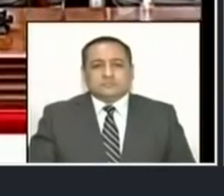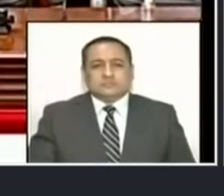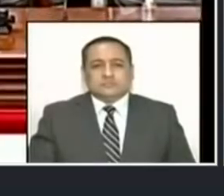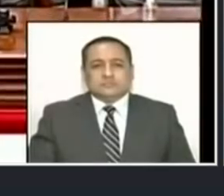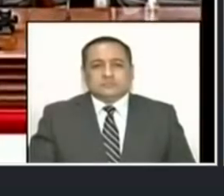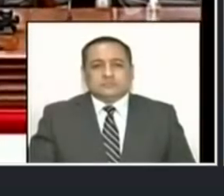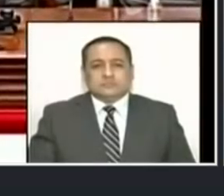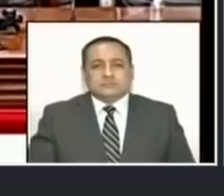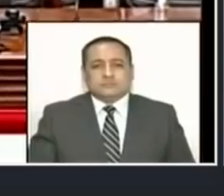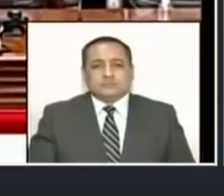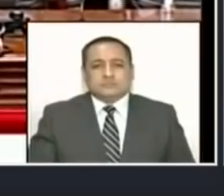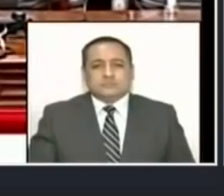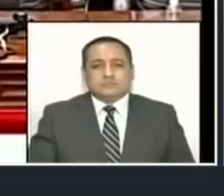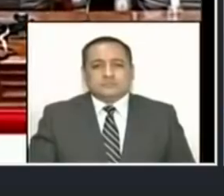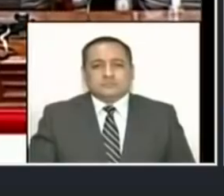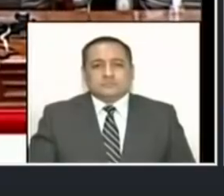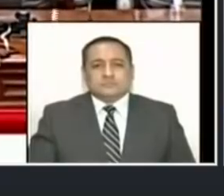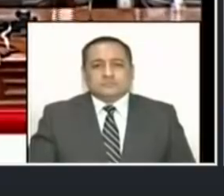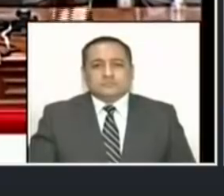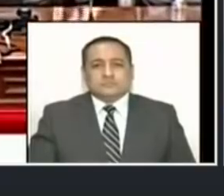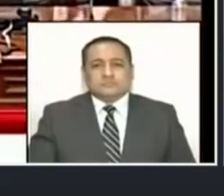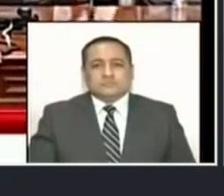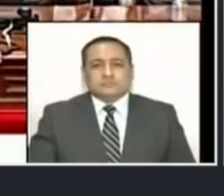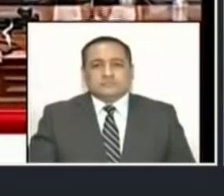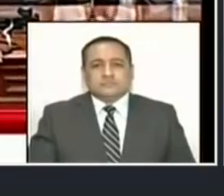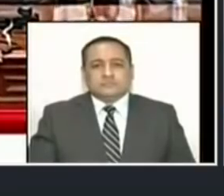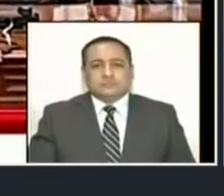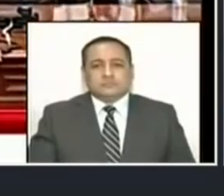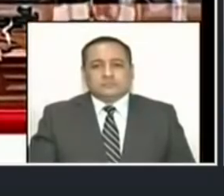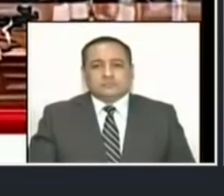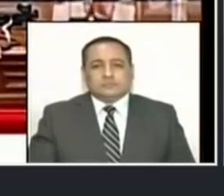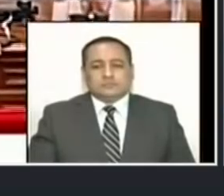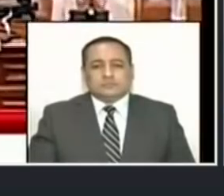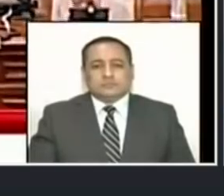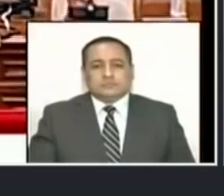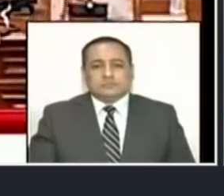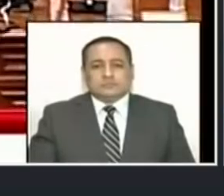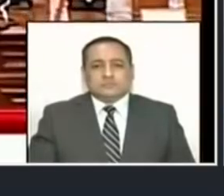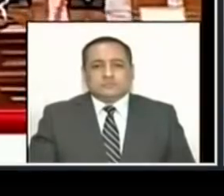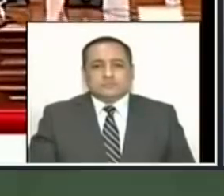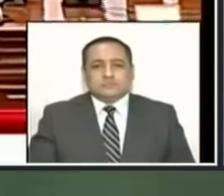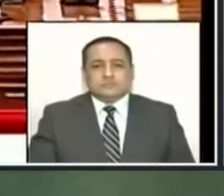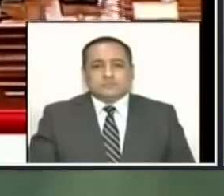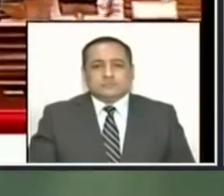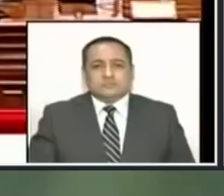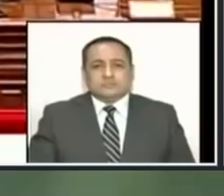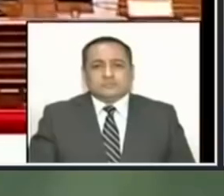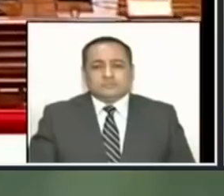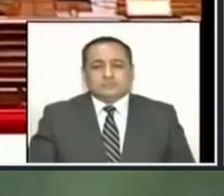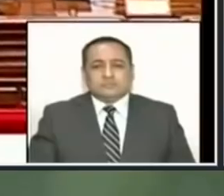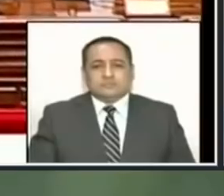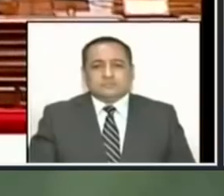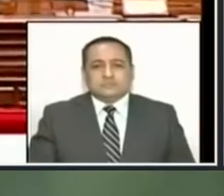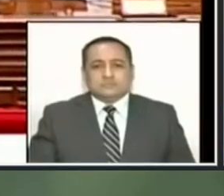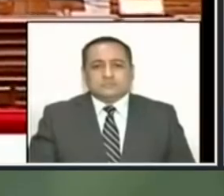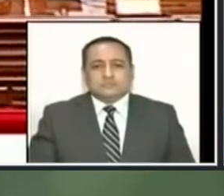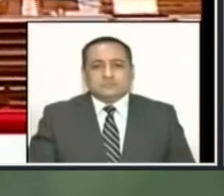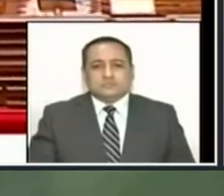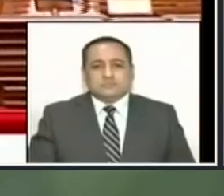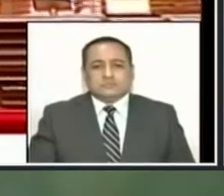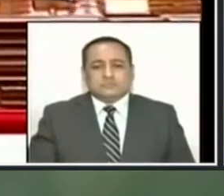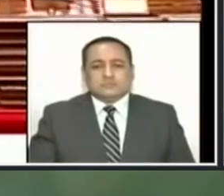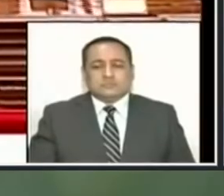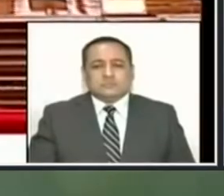explicación de lo ocurrido y, como digo, tomar las medidas preventivas y correctivas para que esto no vuelva a ocurrir. Me parece